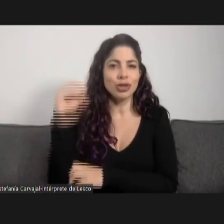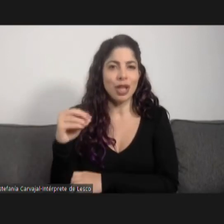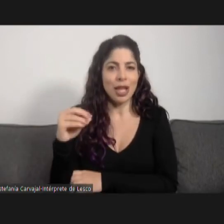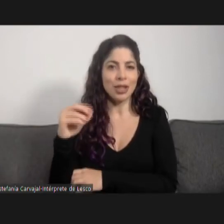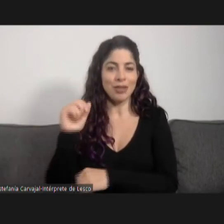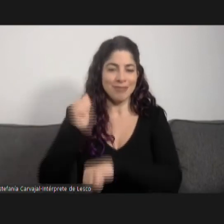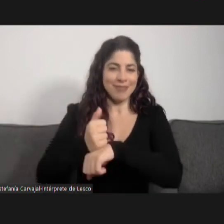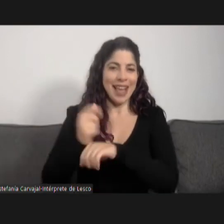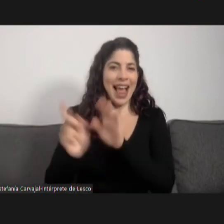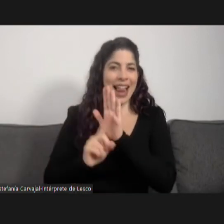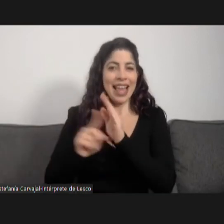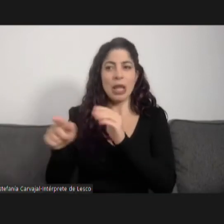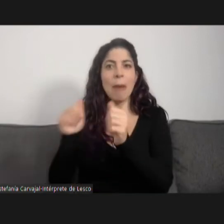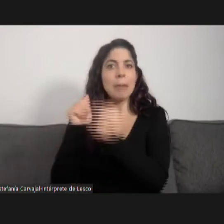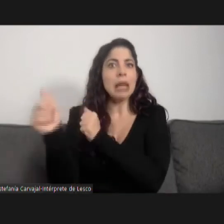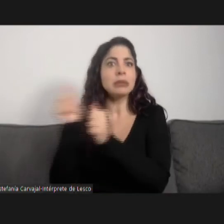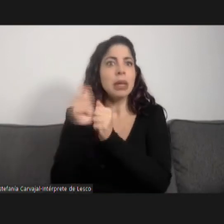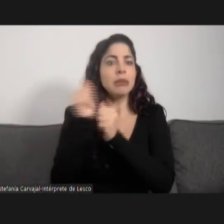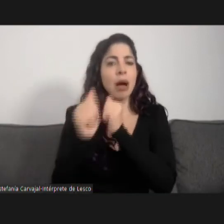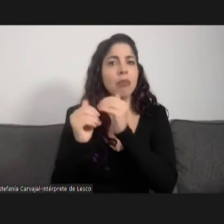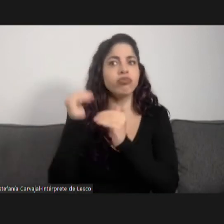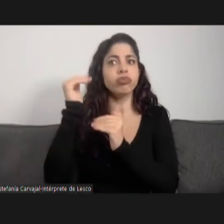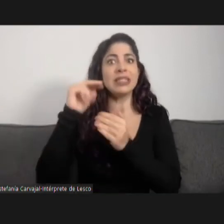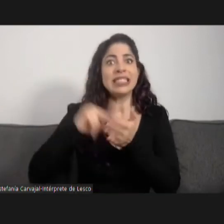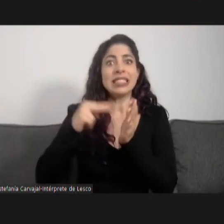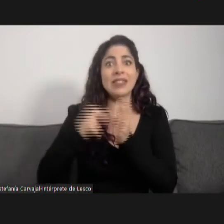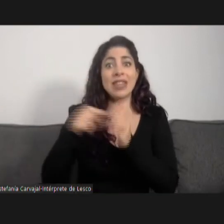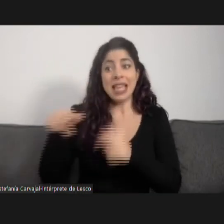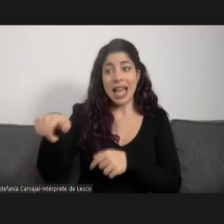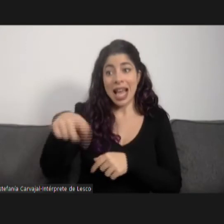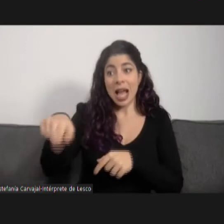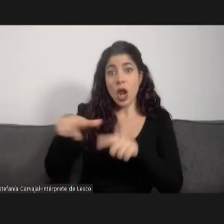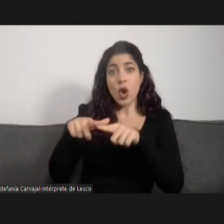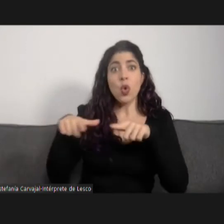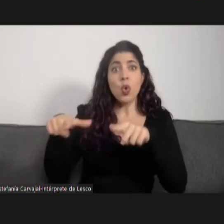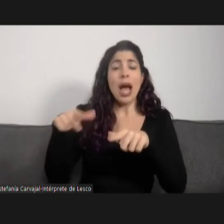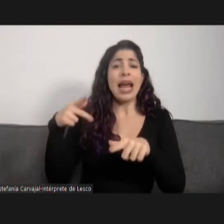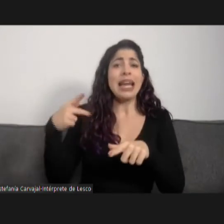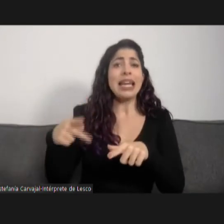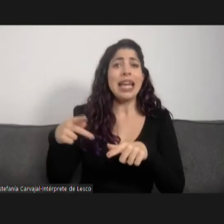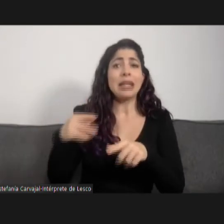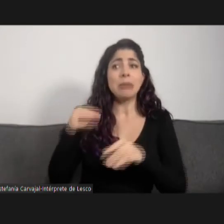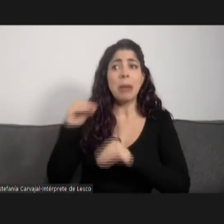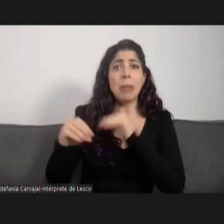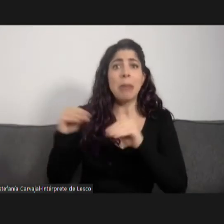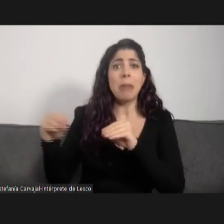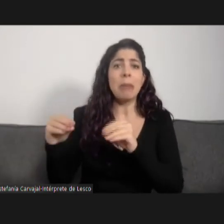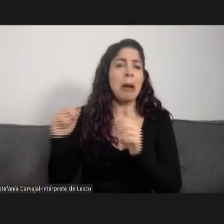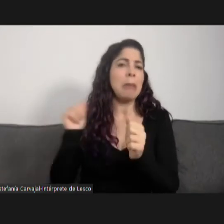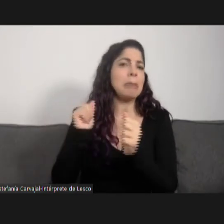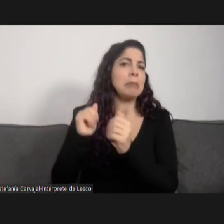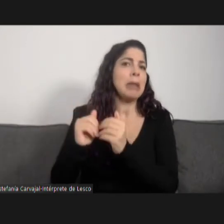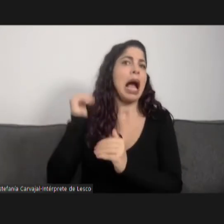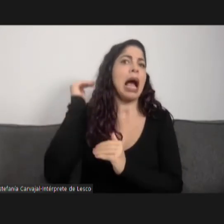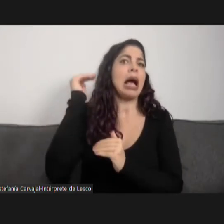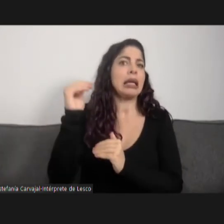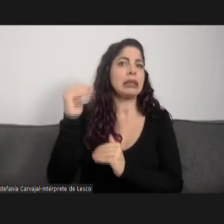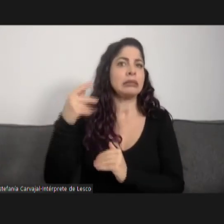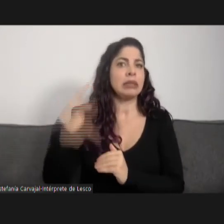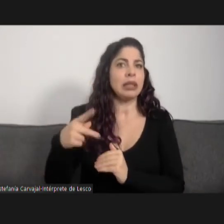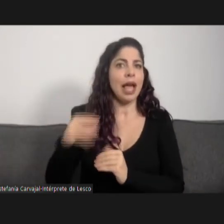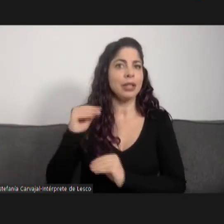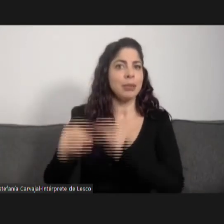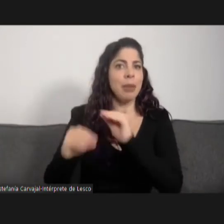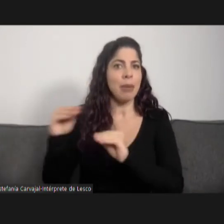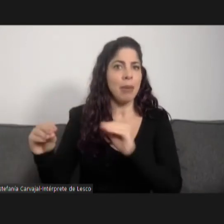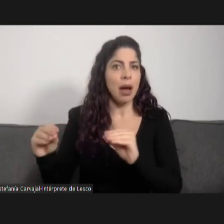de alerta, lo cual pone a estos cantones en un alto riesgo de contagio, como cantones con un alto riesgo de contagio. No solamente